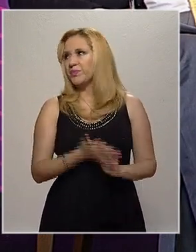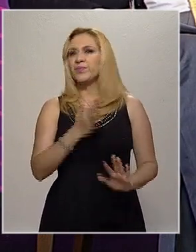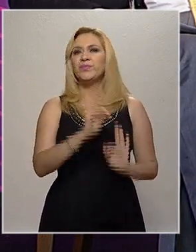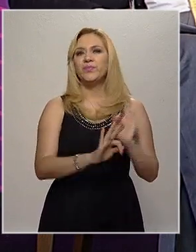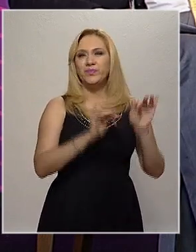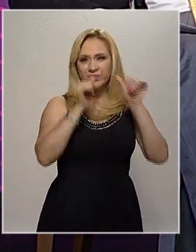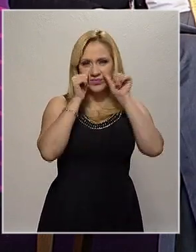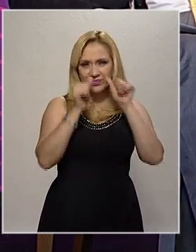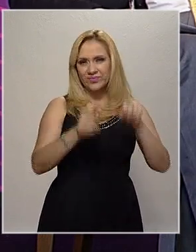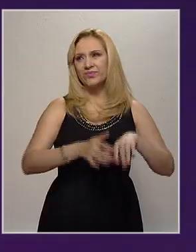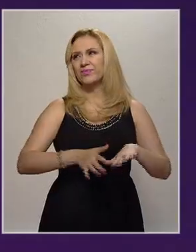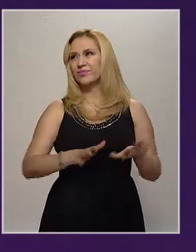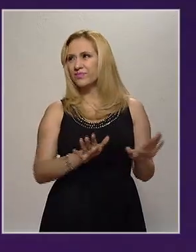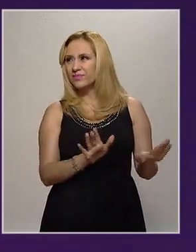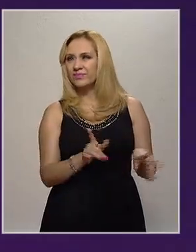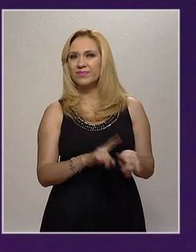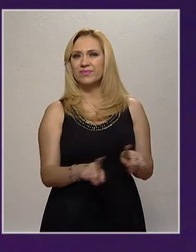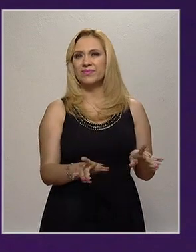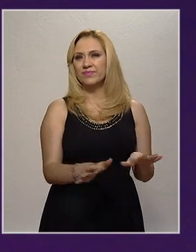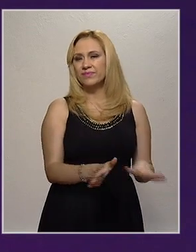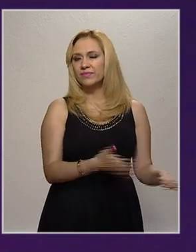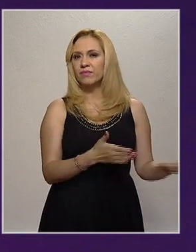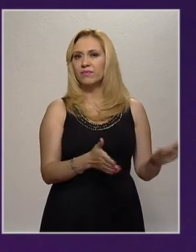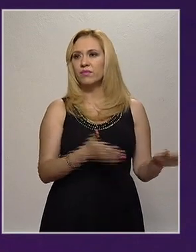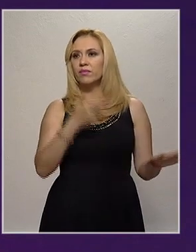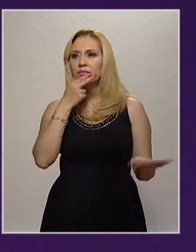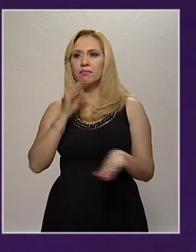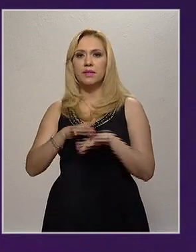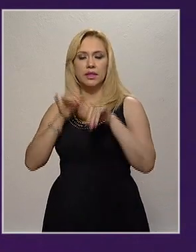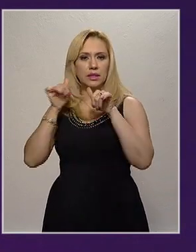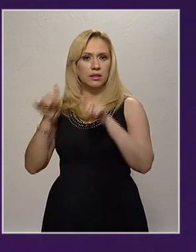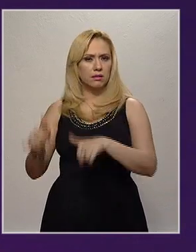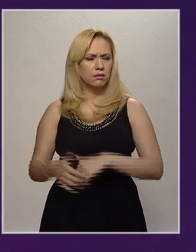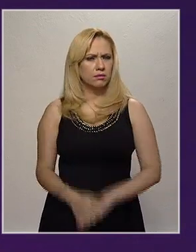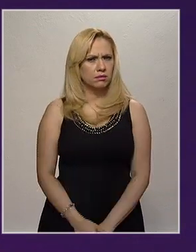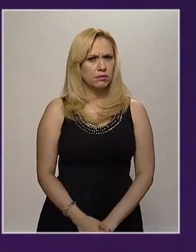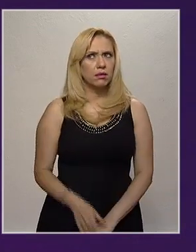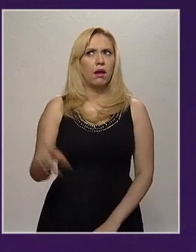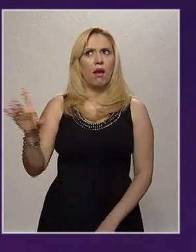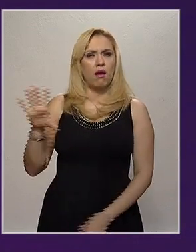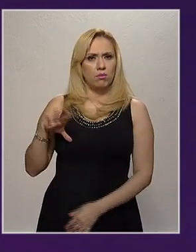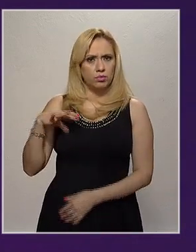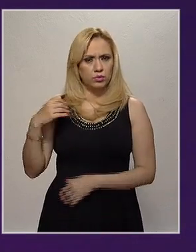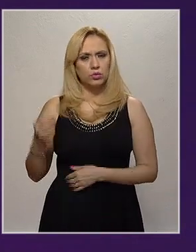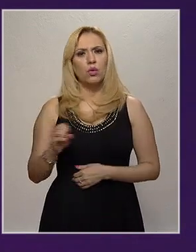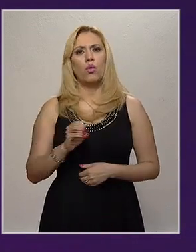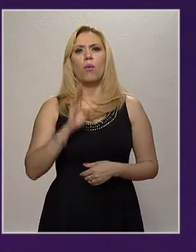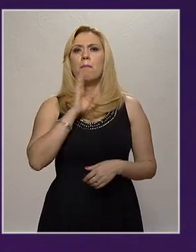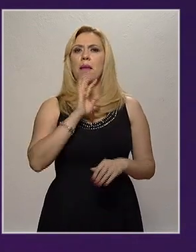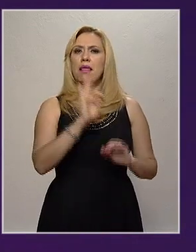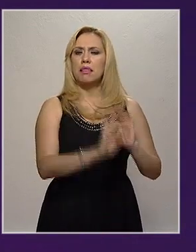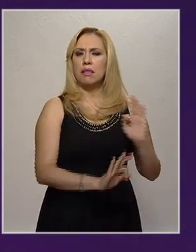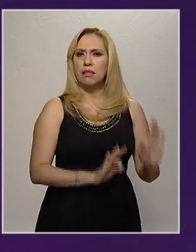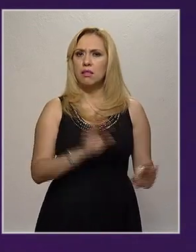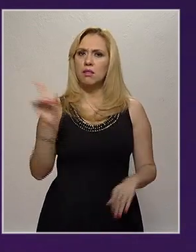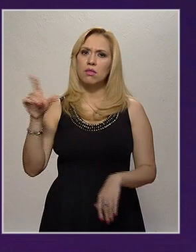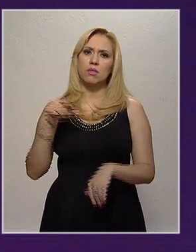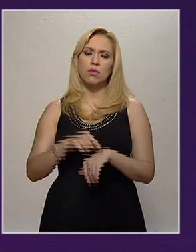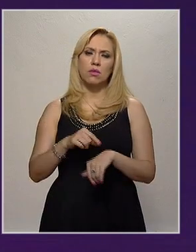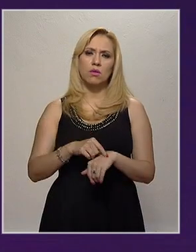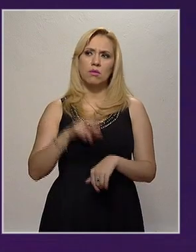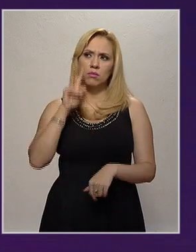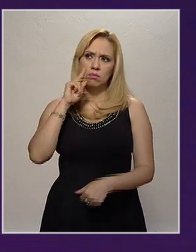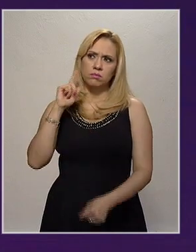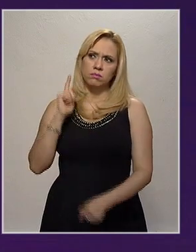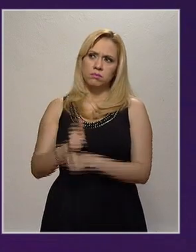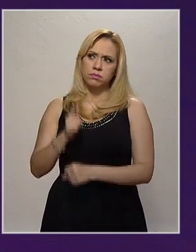de investigadores suecos que han investigado sobre abuso y maltrato, que ellos hacen una acotación